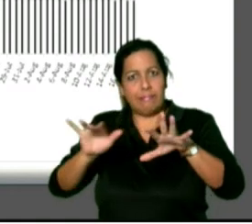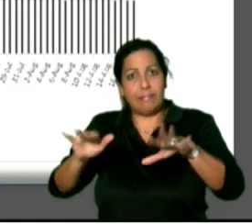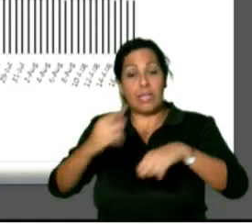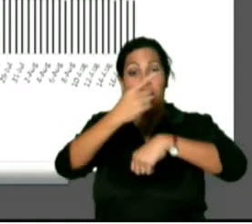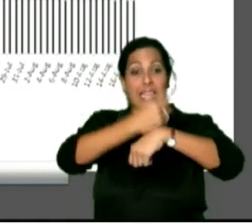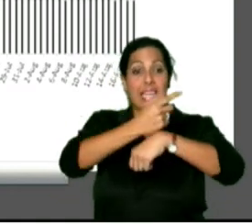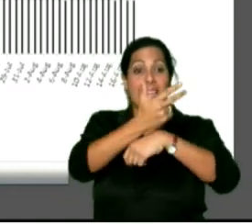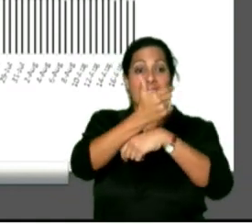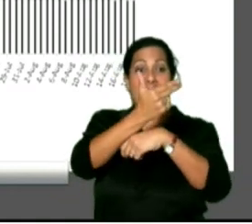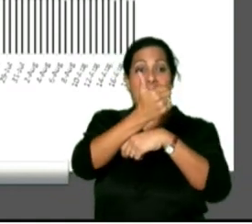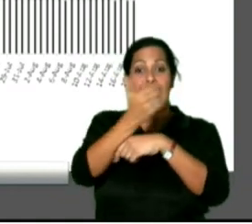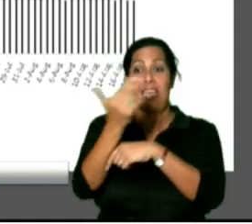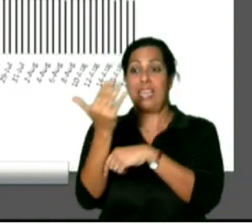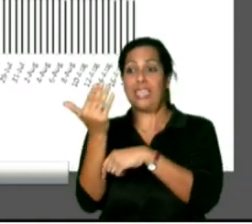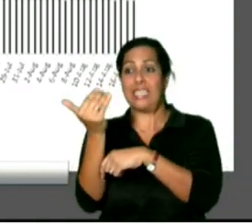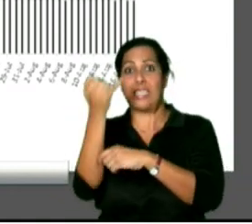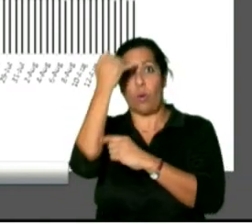13 y el 15 de julio.